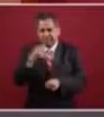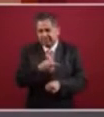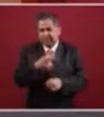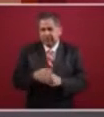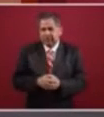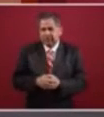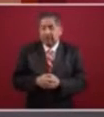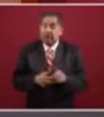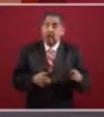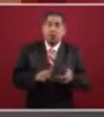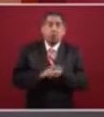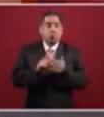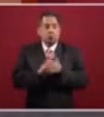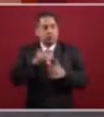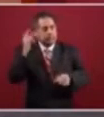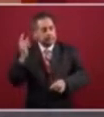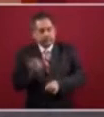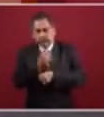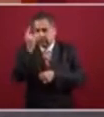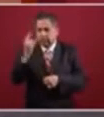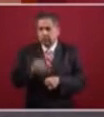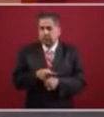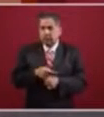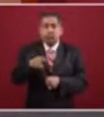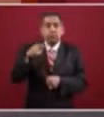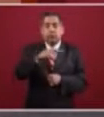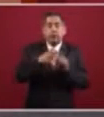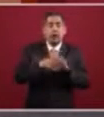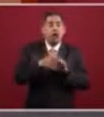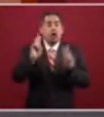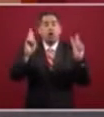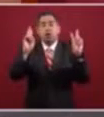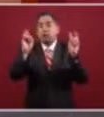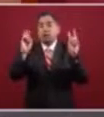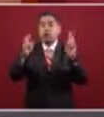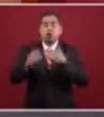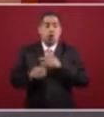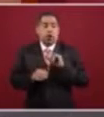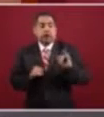pero además supuestamente de izquierda